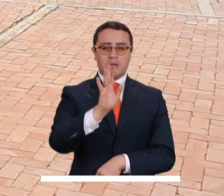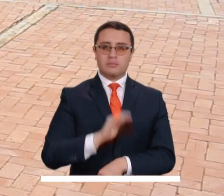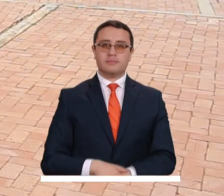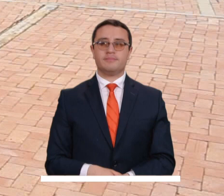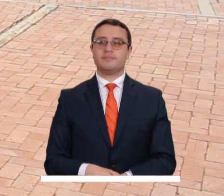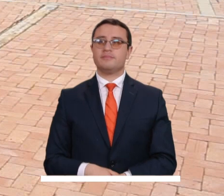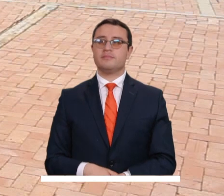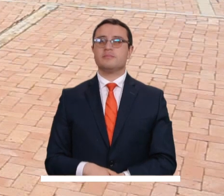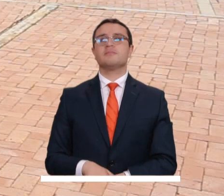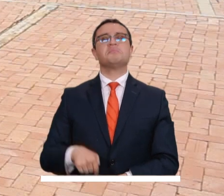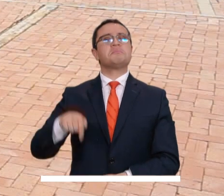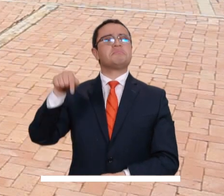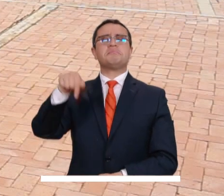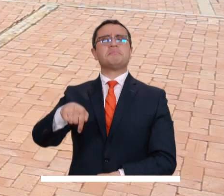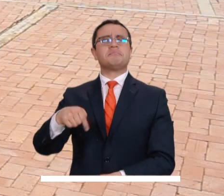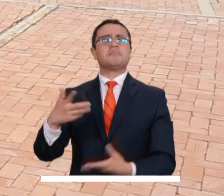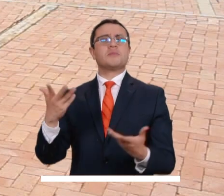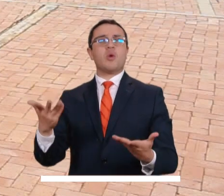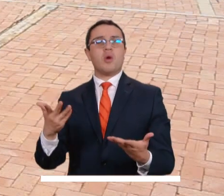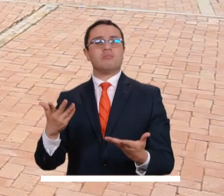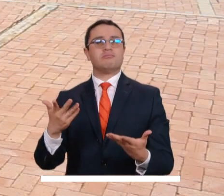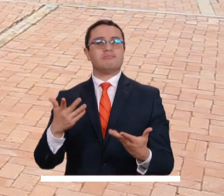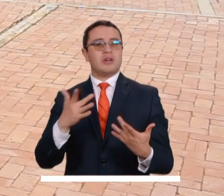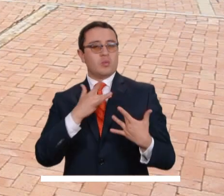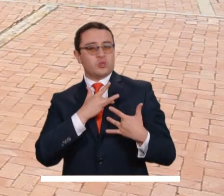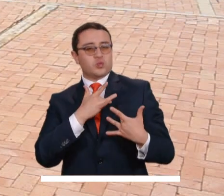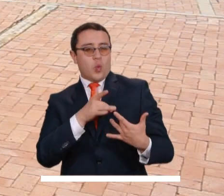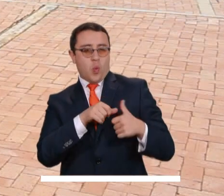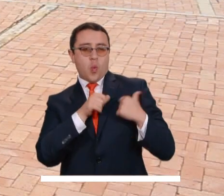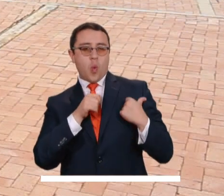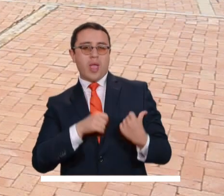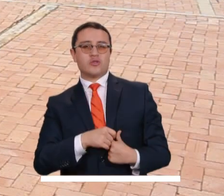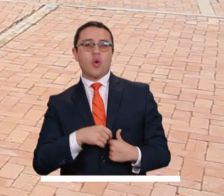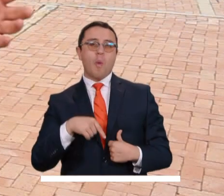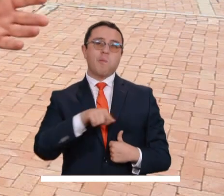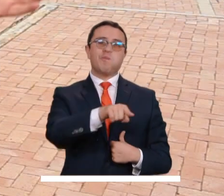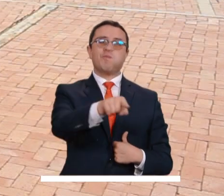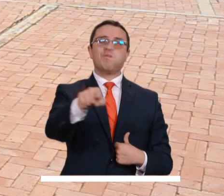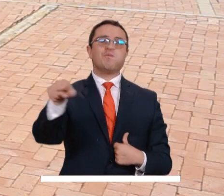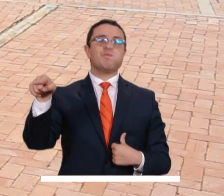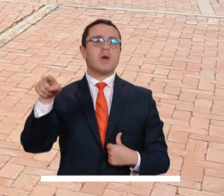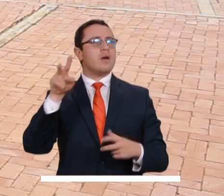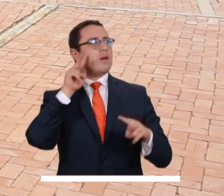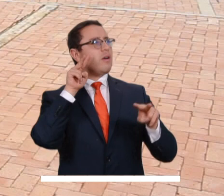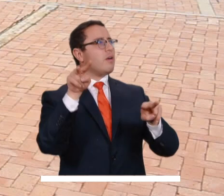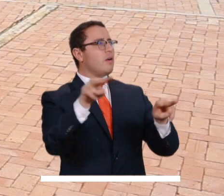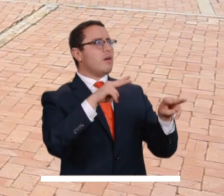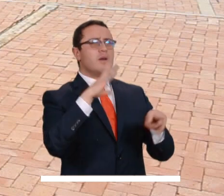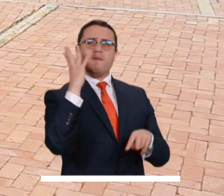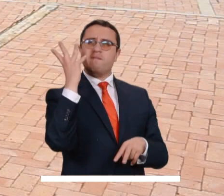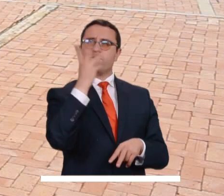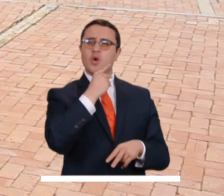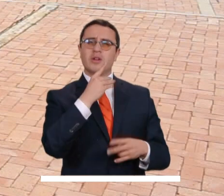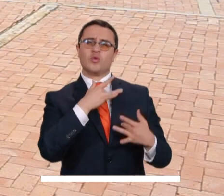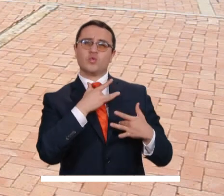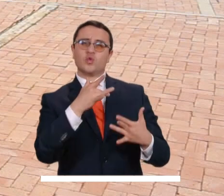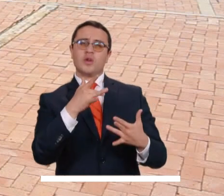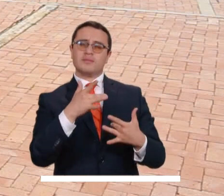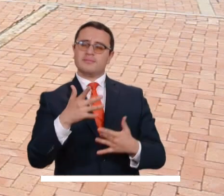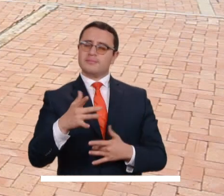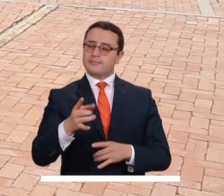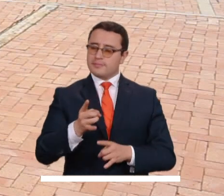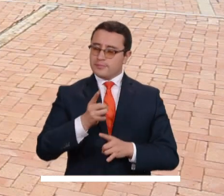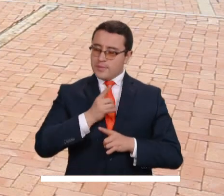va llegando a través de esa disposición del corazón de tanta gente buena que viene y se enamora de esto, siente la paz de Dios